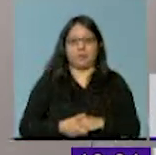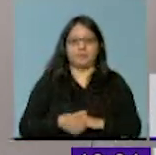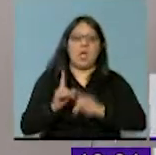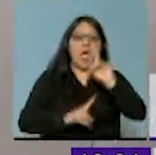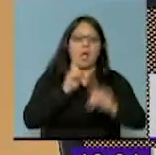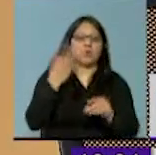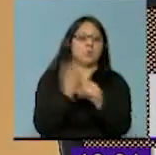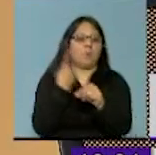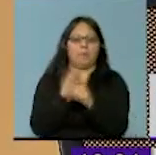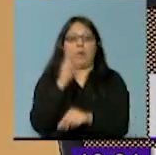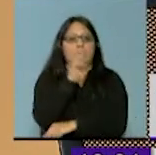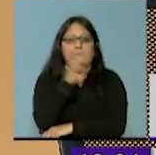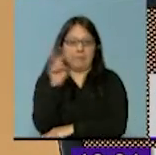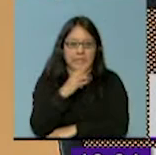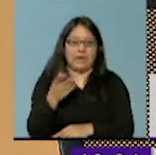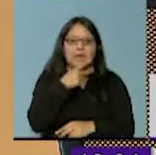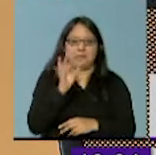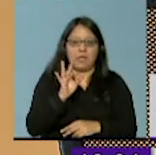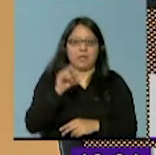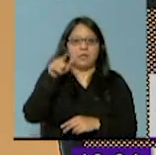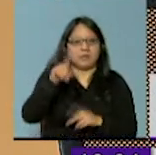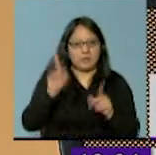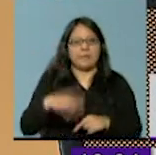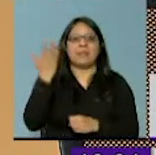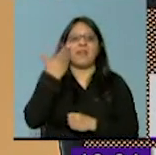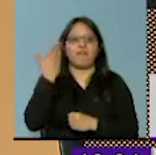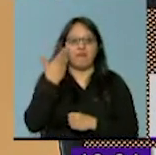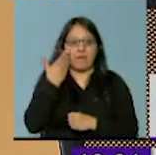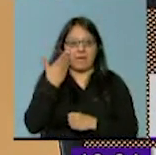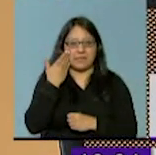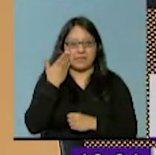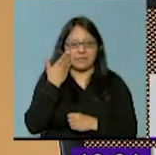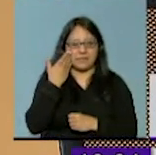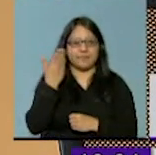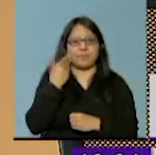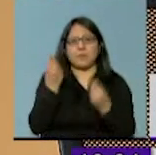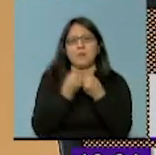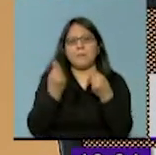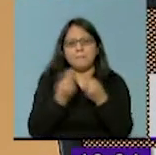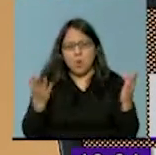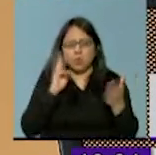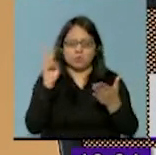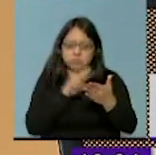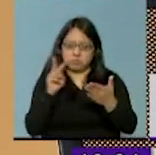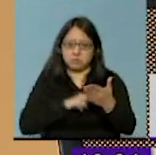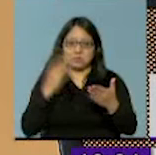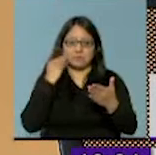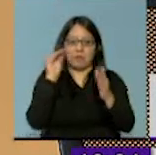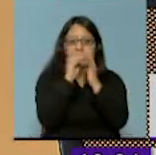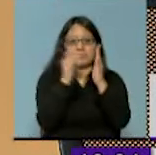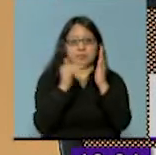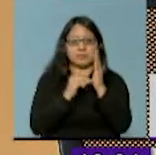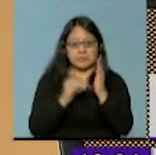No, siempre. Estamos a través de Facebook, con el Facebook Live. Muchísima gente que nos sigue a través del Facebook Live y dejaron sus